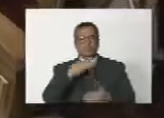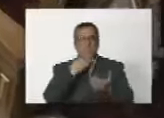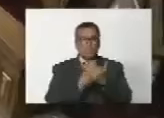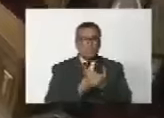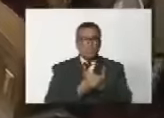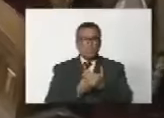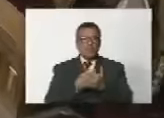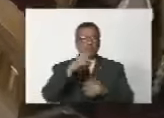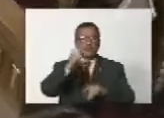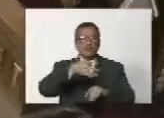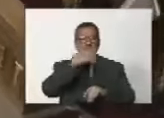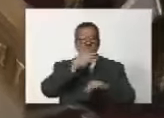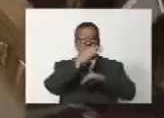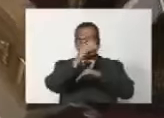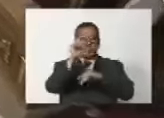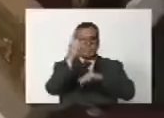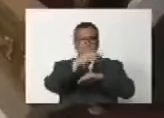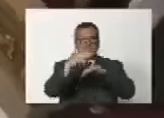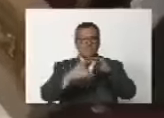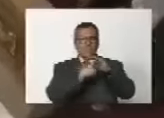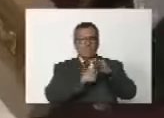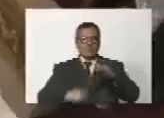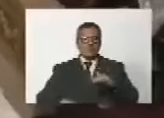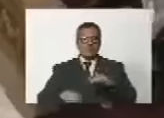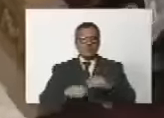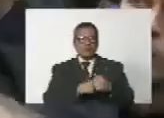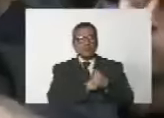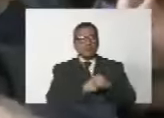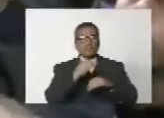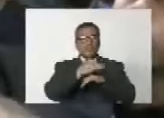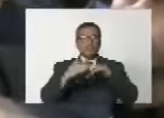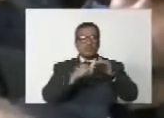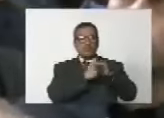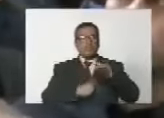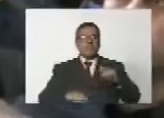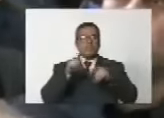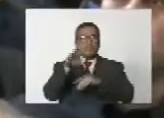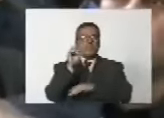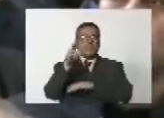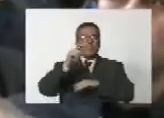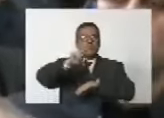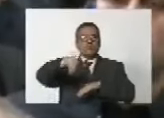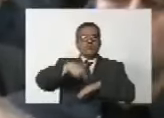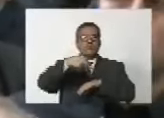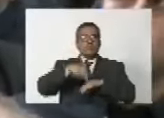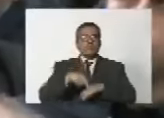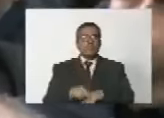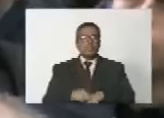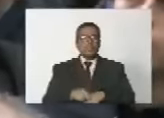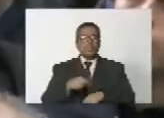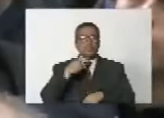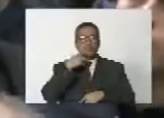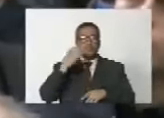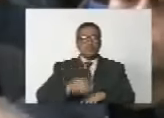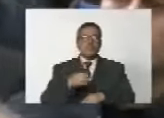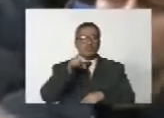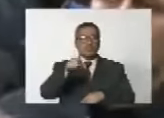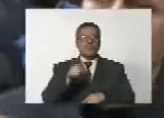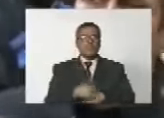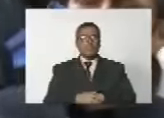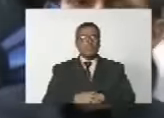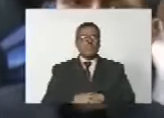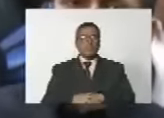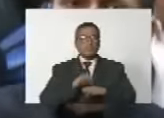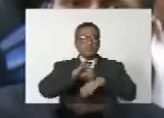Gracias, buenas tardes, primer vicepresidente, querida segunda vicepresidenta de esta Asamblea Nacional. Bueno, no cabe duda que esta